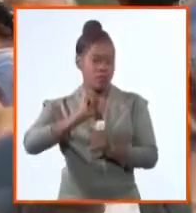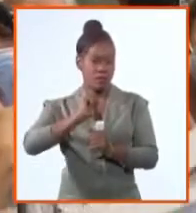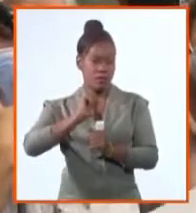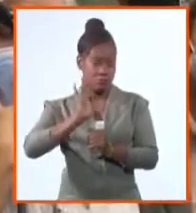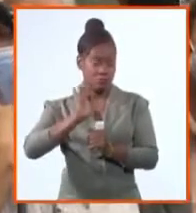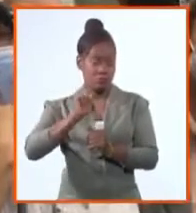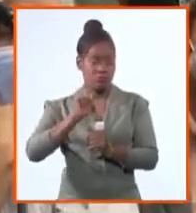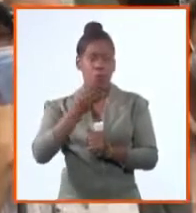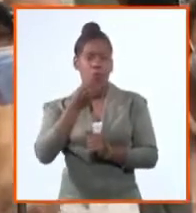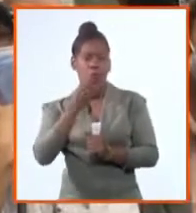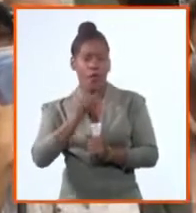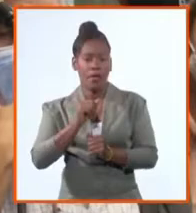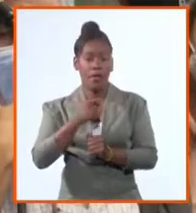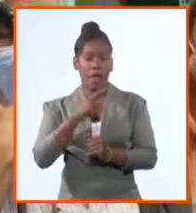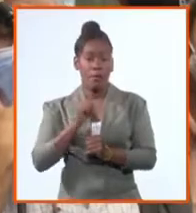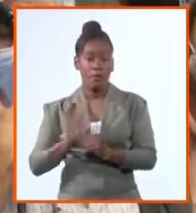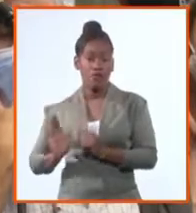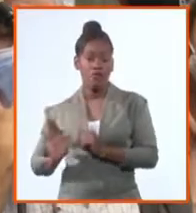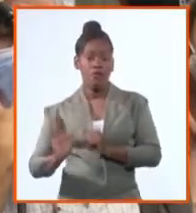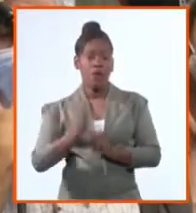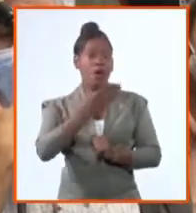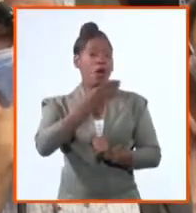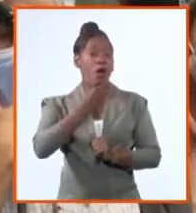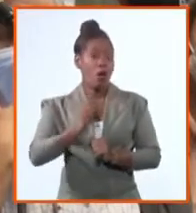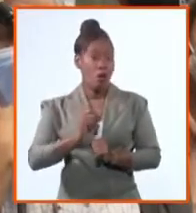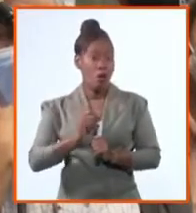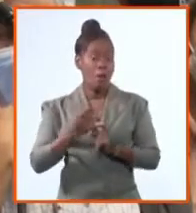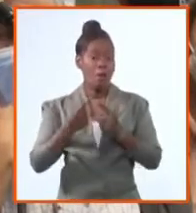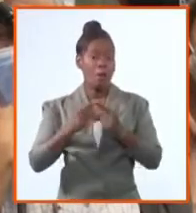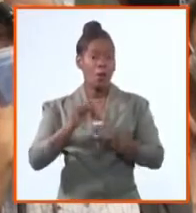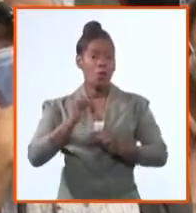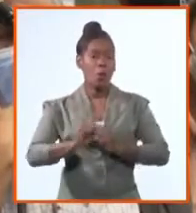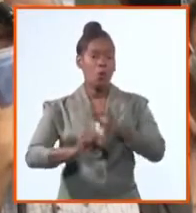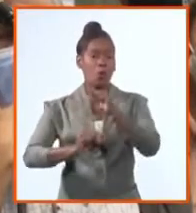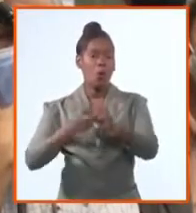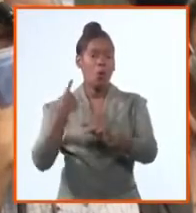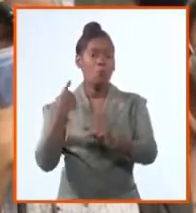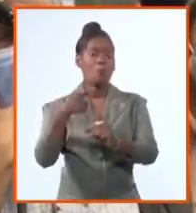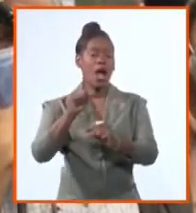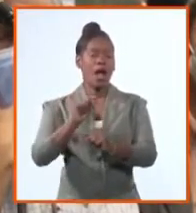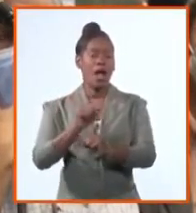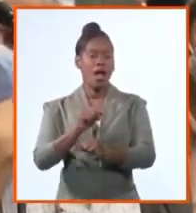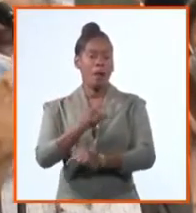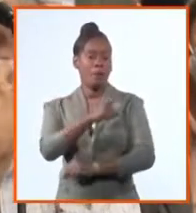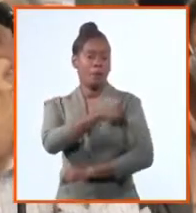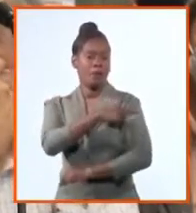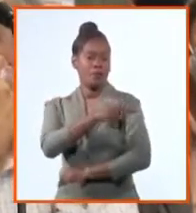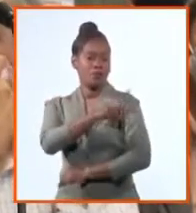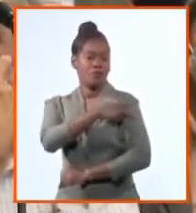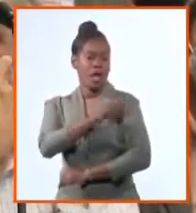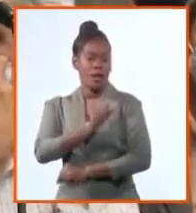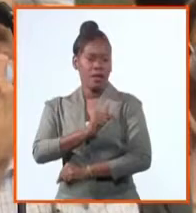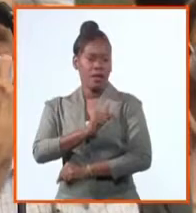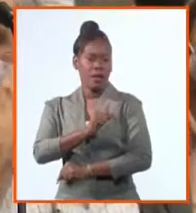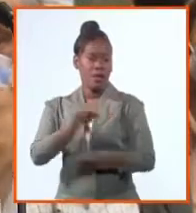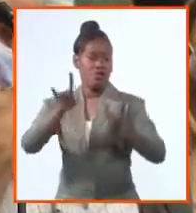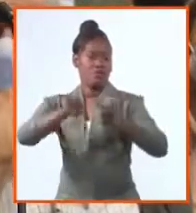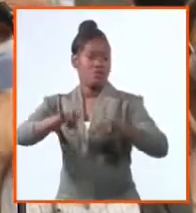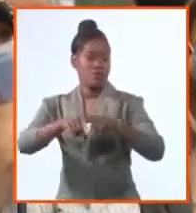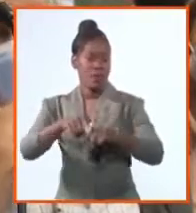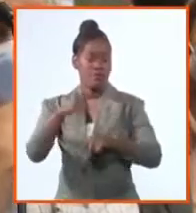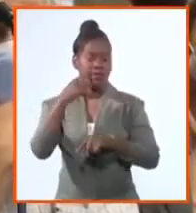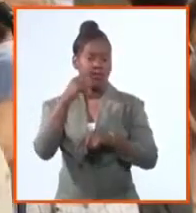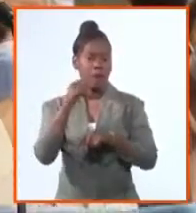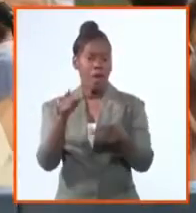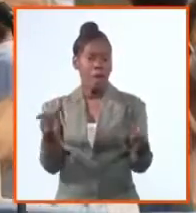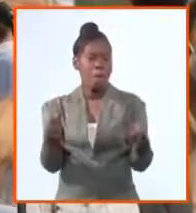secundaria, al preuniversitario y a la universidad cada vez va a ser menor. Miren qué sencillo. Y vamos a tener